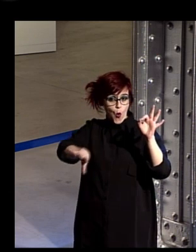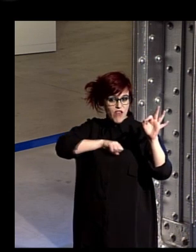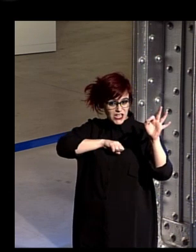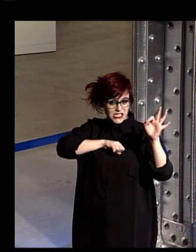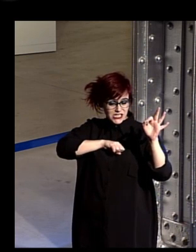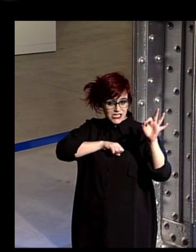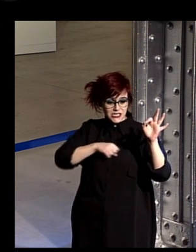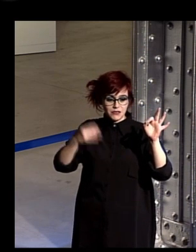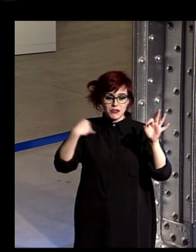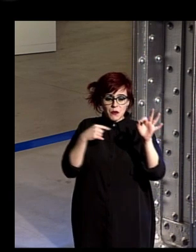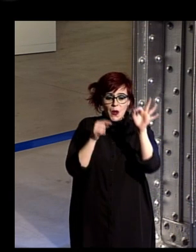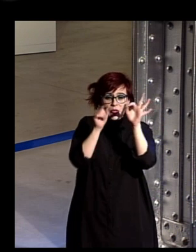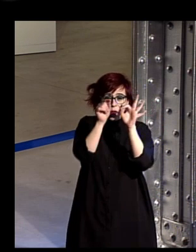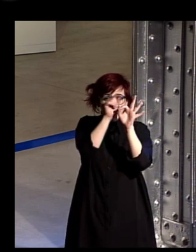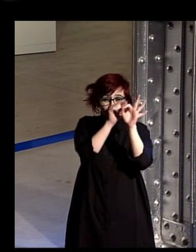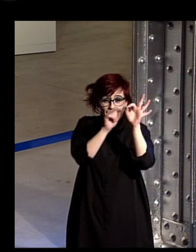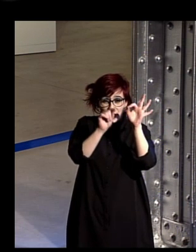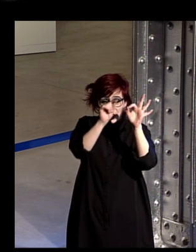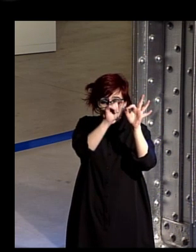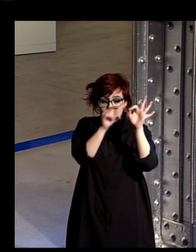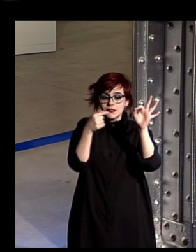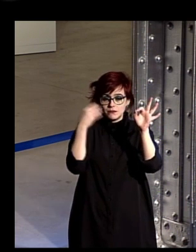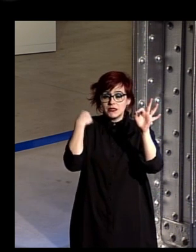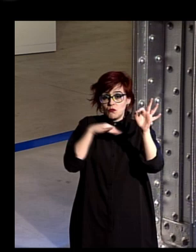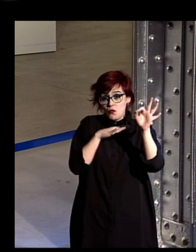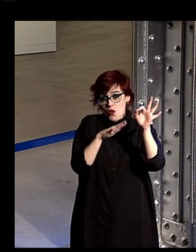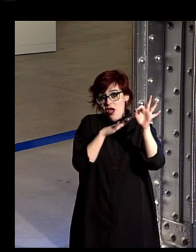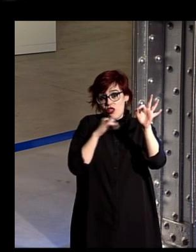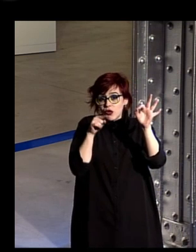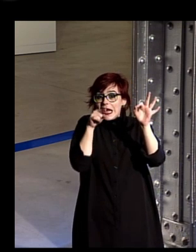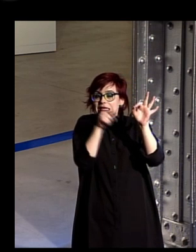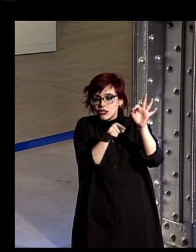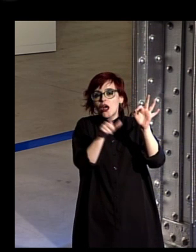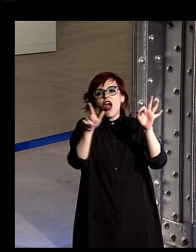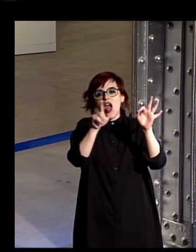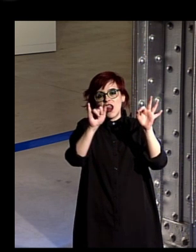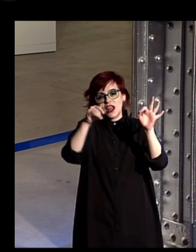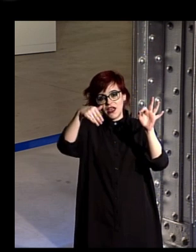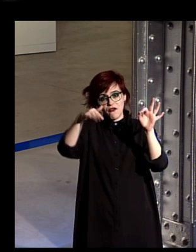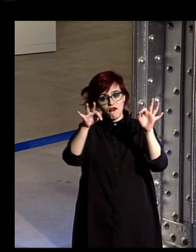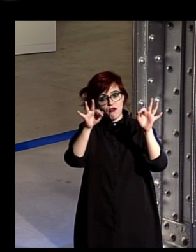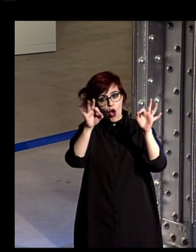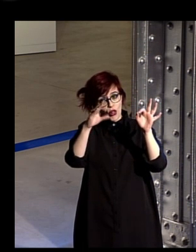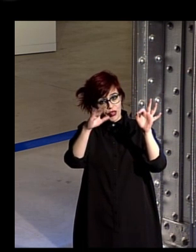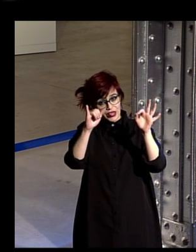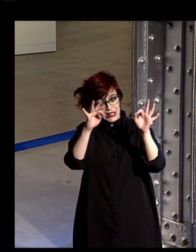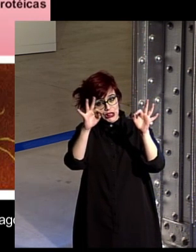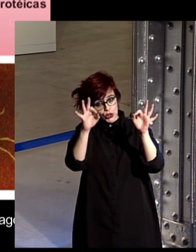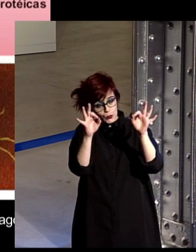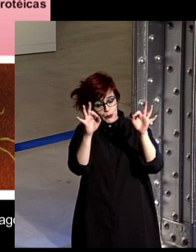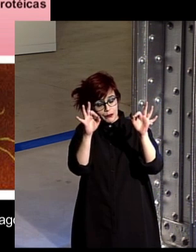es un virus y esto es un linfocito, ¿vale? Entonces, bueno, son pequeños, aunque algunos, y se están estudiando mucho, no son tan